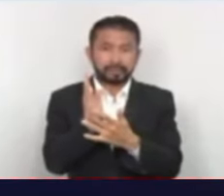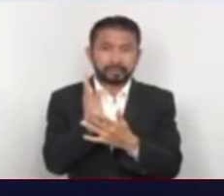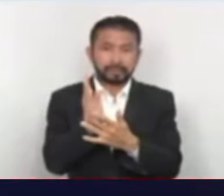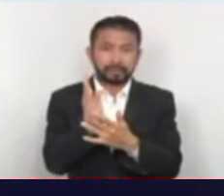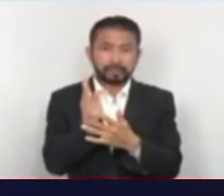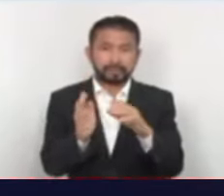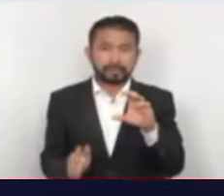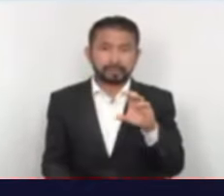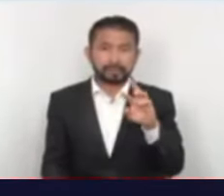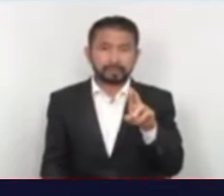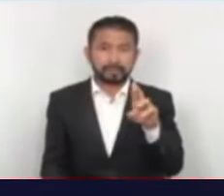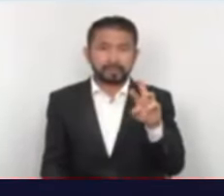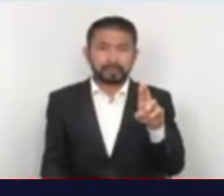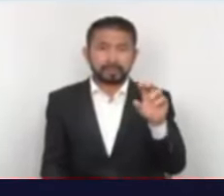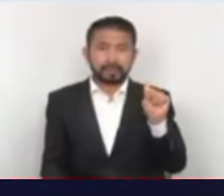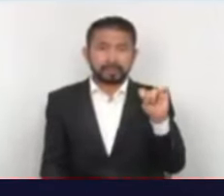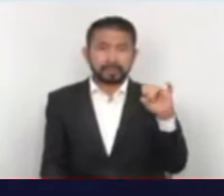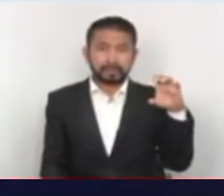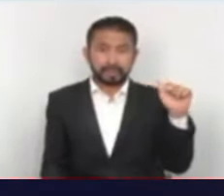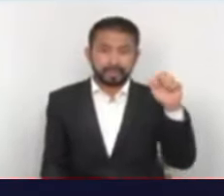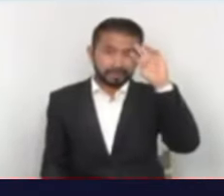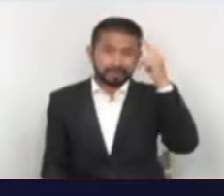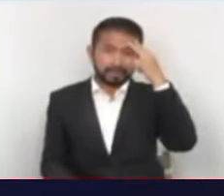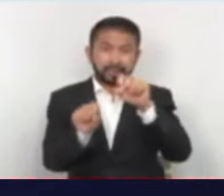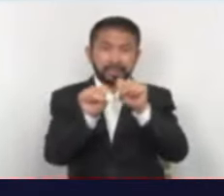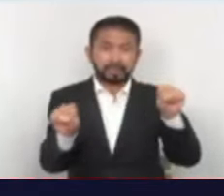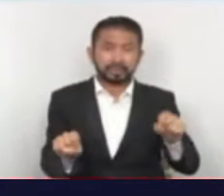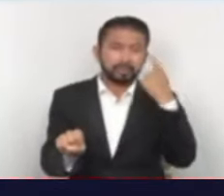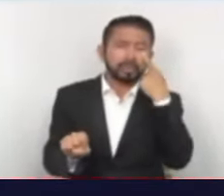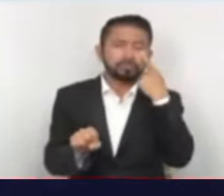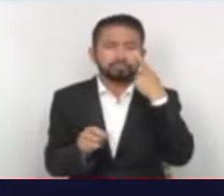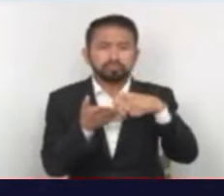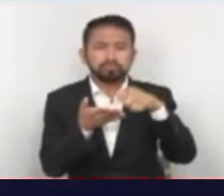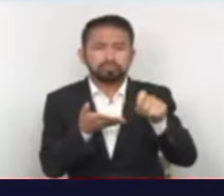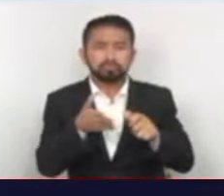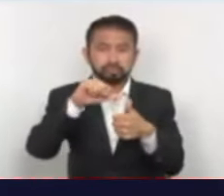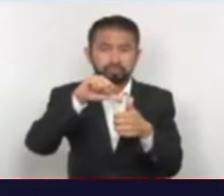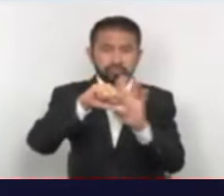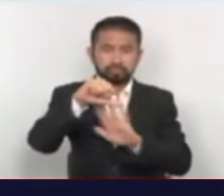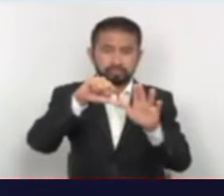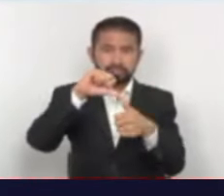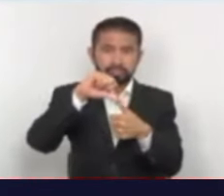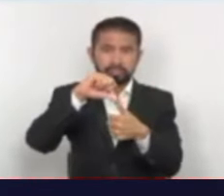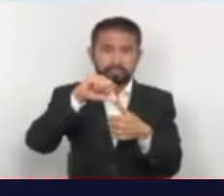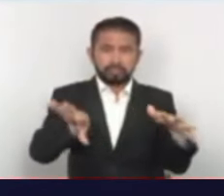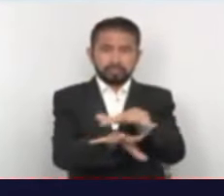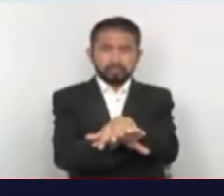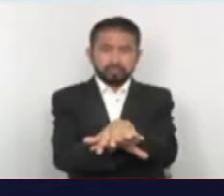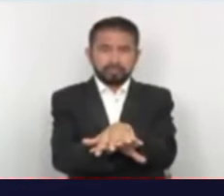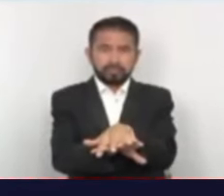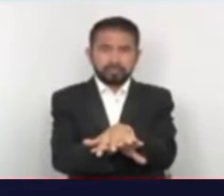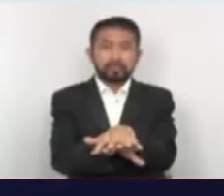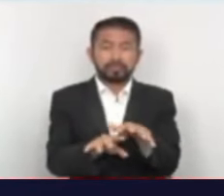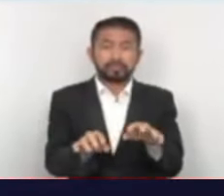del CRF-SICA, el Sistema Fiscalizador Regional de la Secretaría de